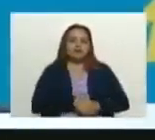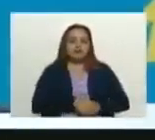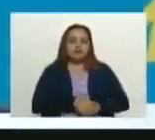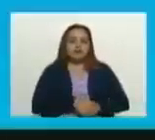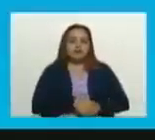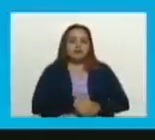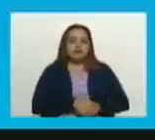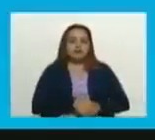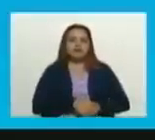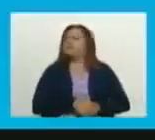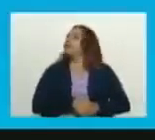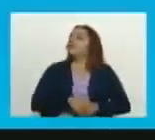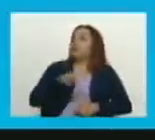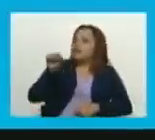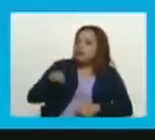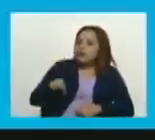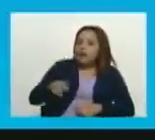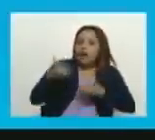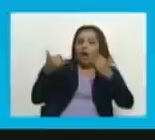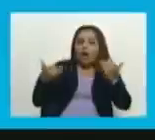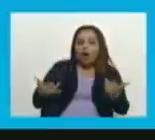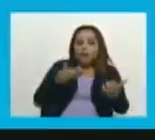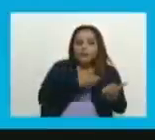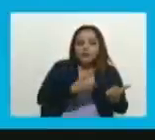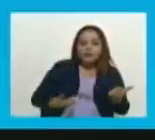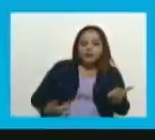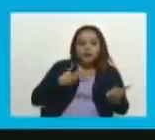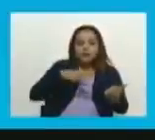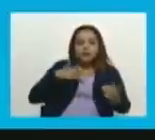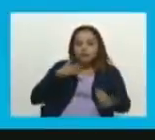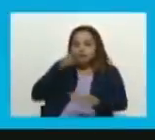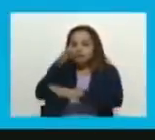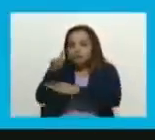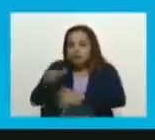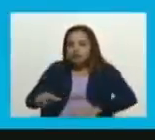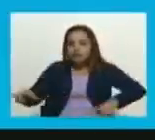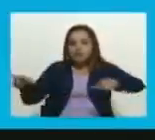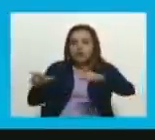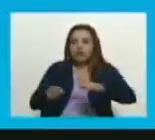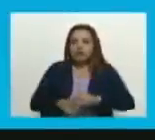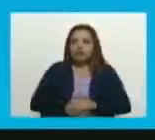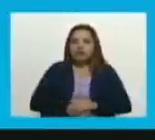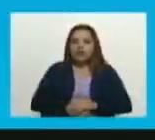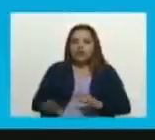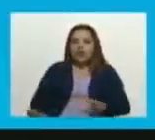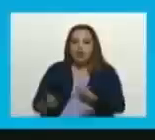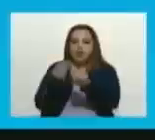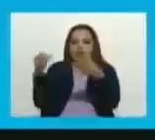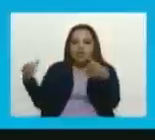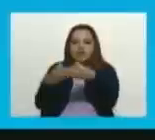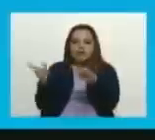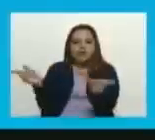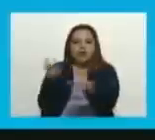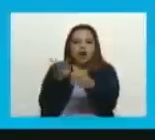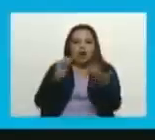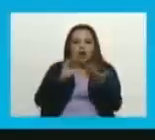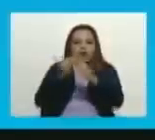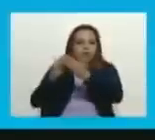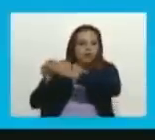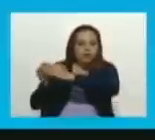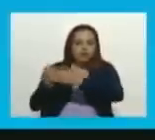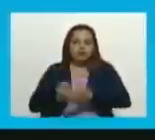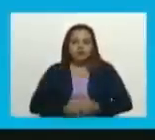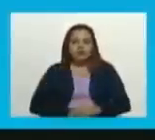Sí, de inmediato, mi comandante, vamos a hacer la visita con el equipo de gas comunal y el